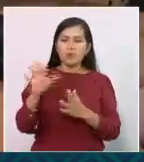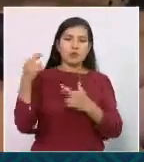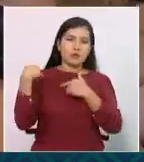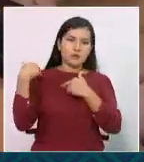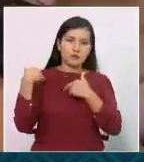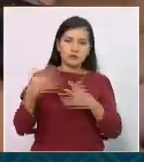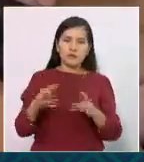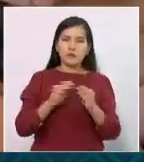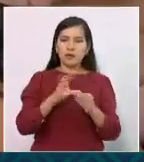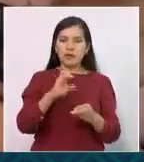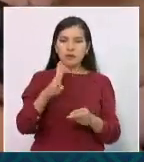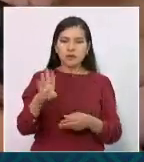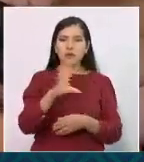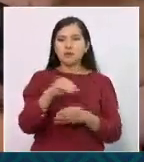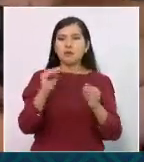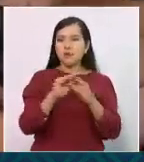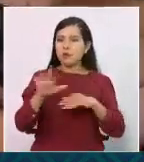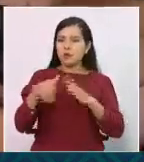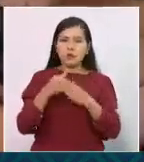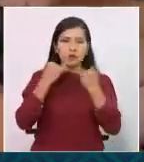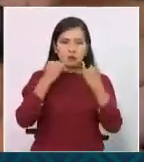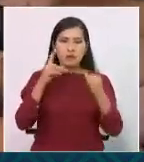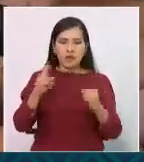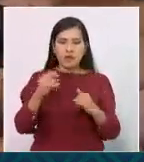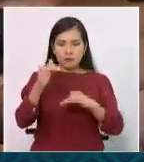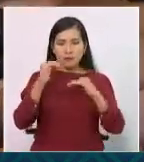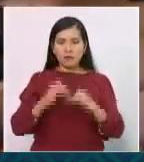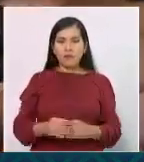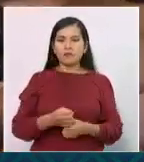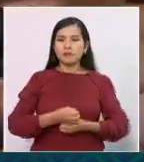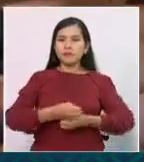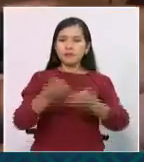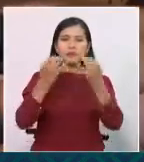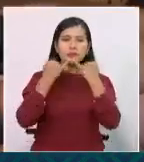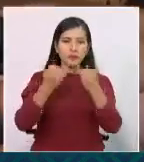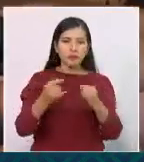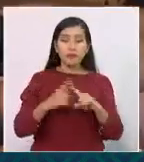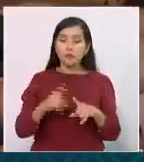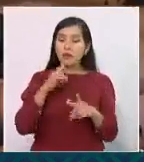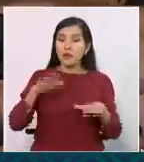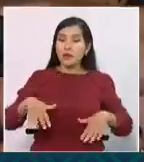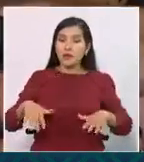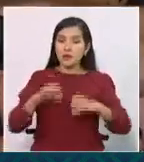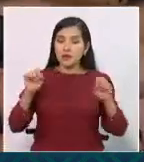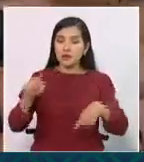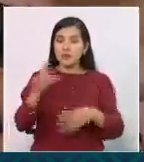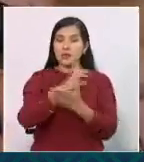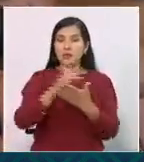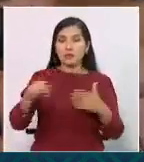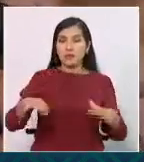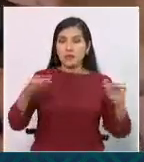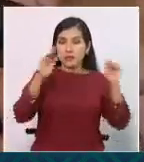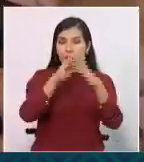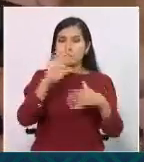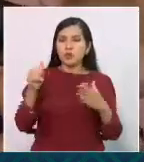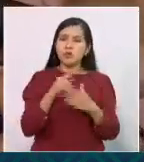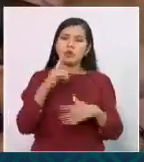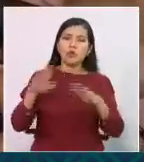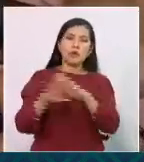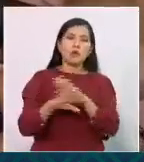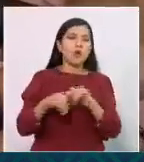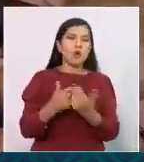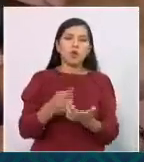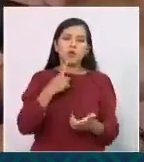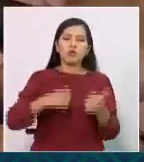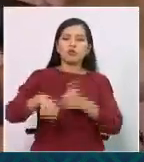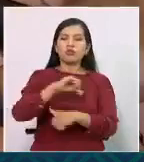ha mencionado de que tienen que bajar a informar, pero si bien ellos se encuentran aquí en la ciudad de La Paz, ¿de qué manera la base se va a